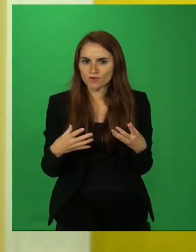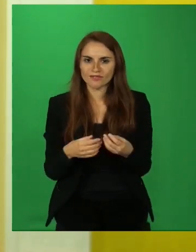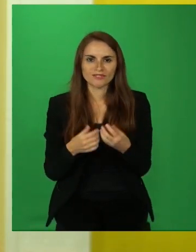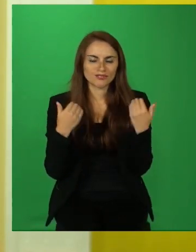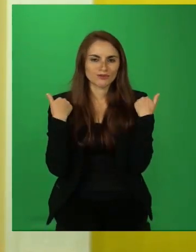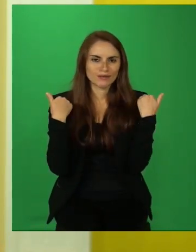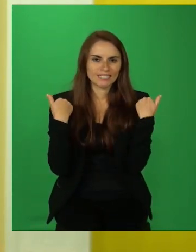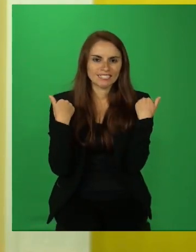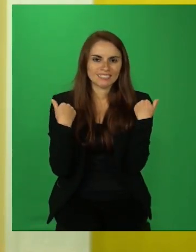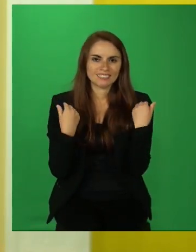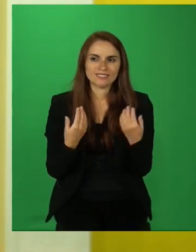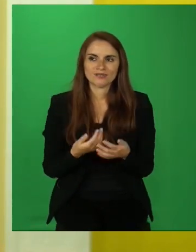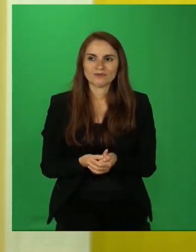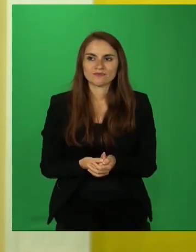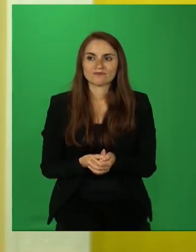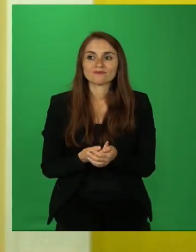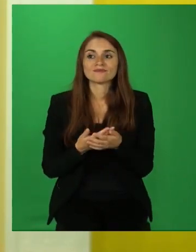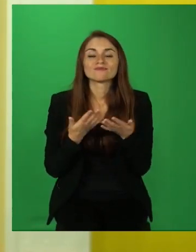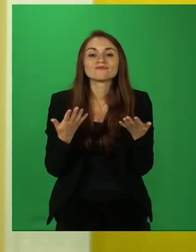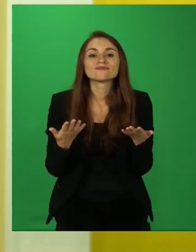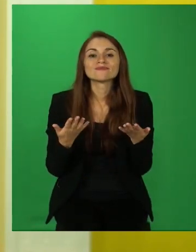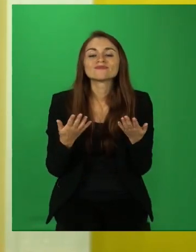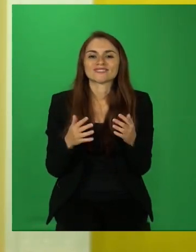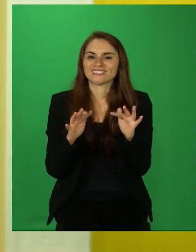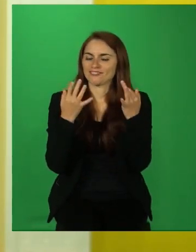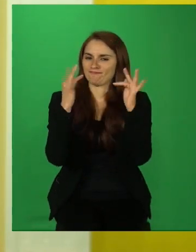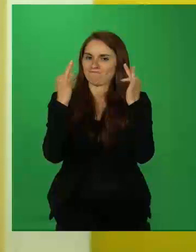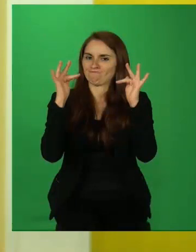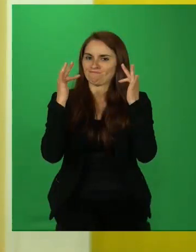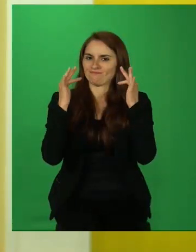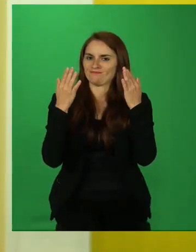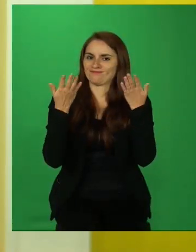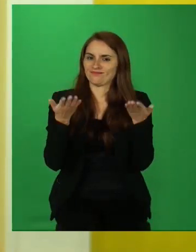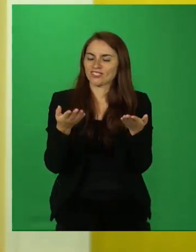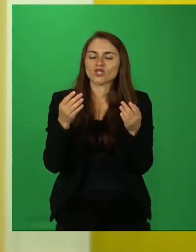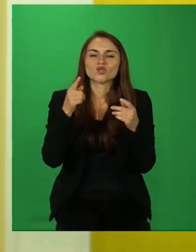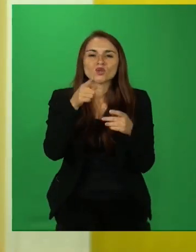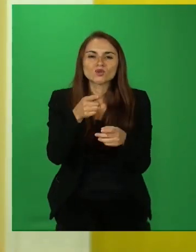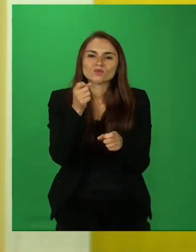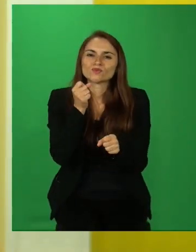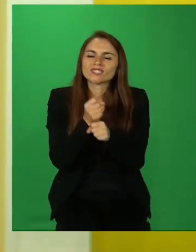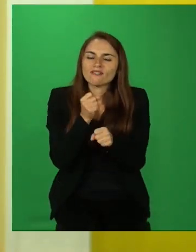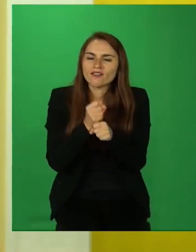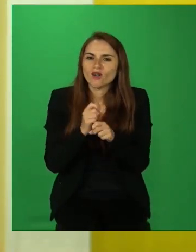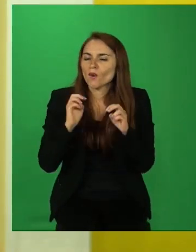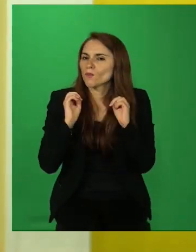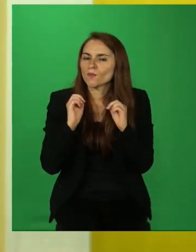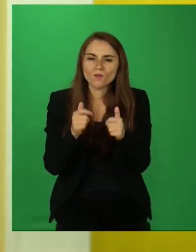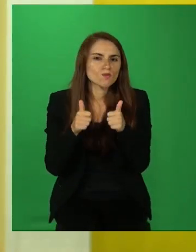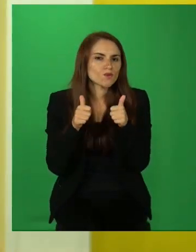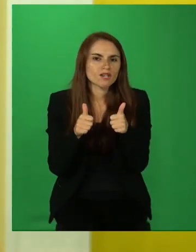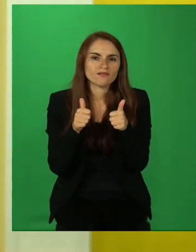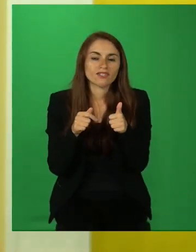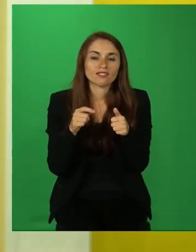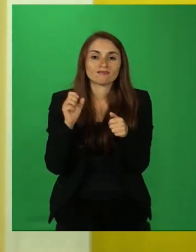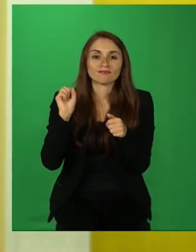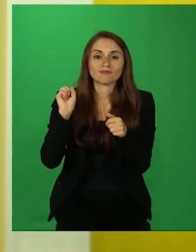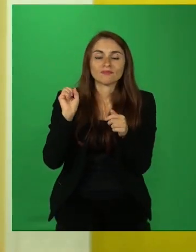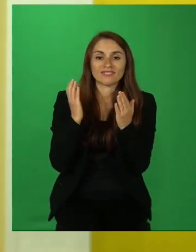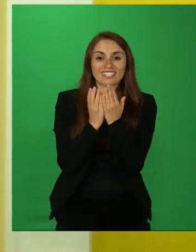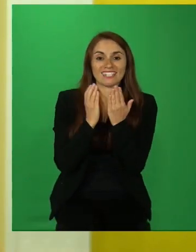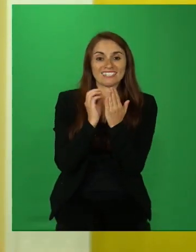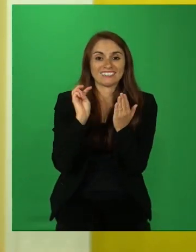con la multiplicación así que te mando muchas felicitaciones y existe un tremendo trabajo en estas tres clases